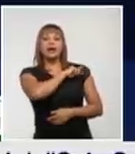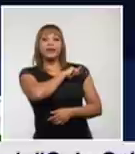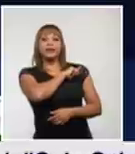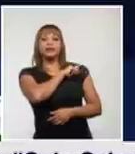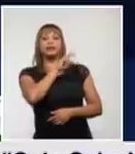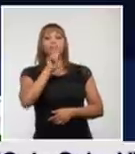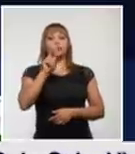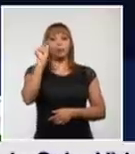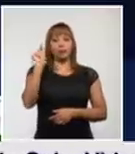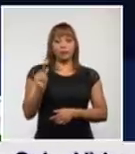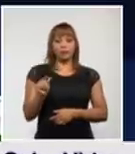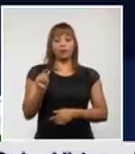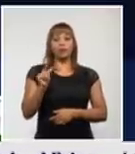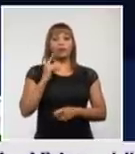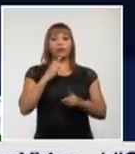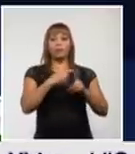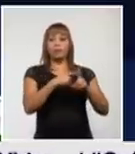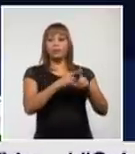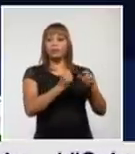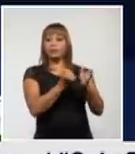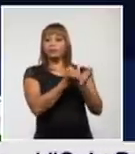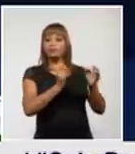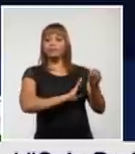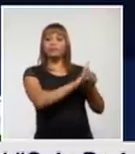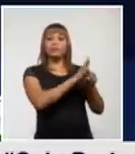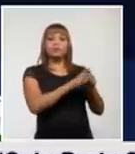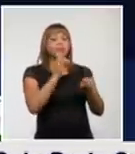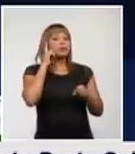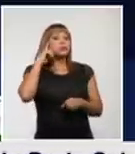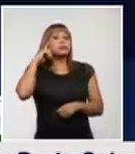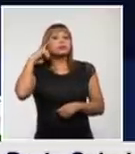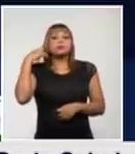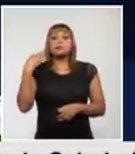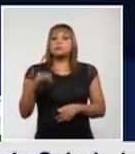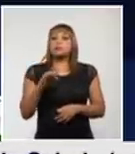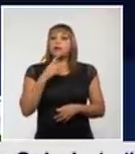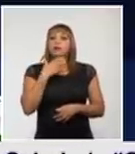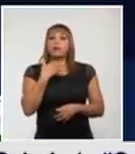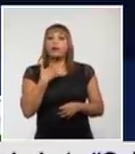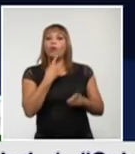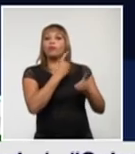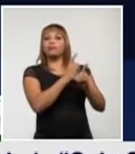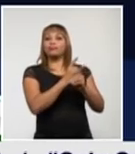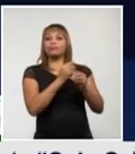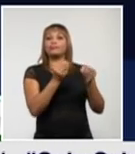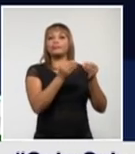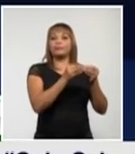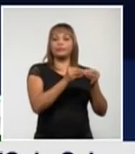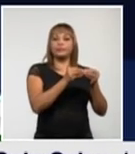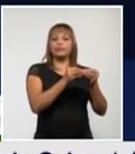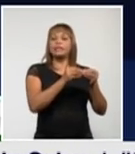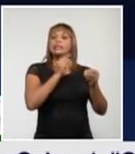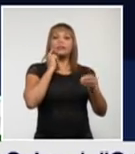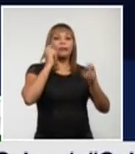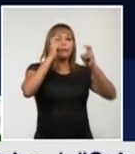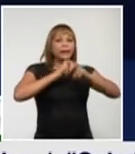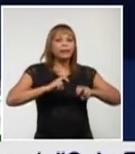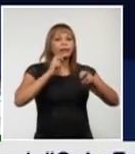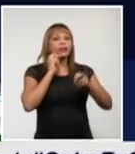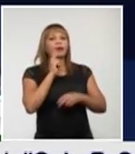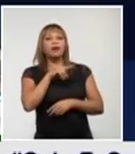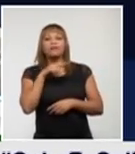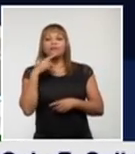los casos diagnosticados no se ha podido precisar la fuente de infección. Se trabaja para poderlo